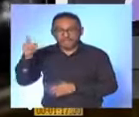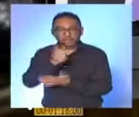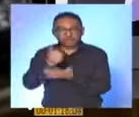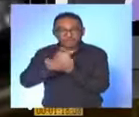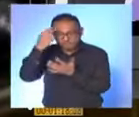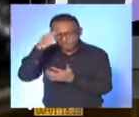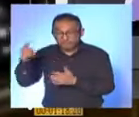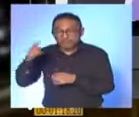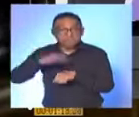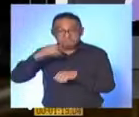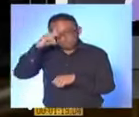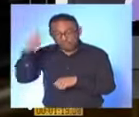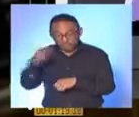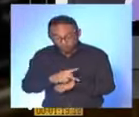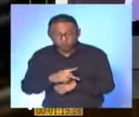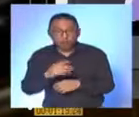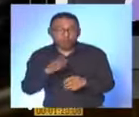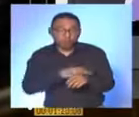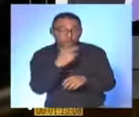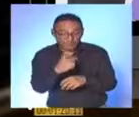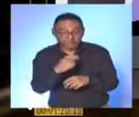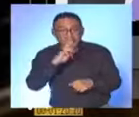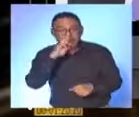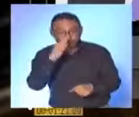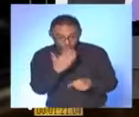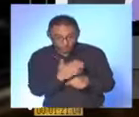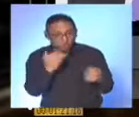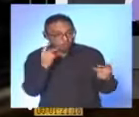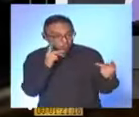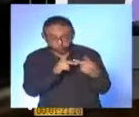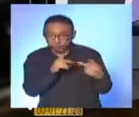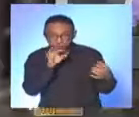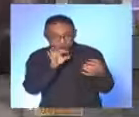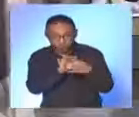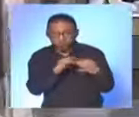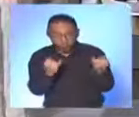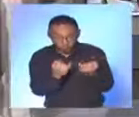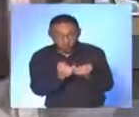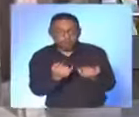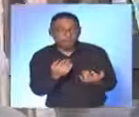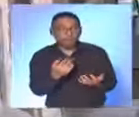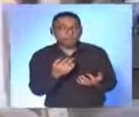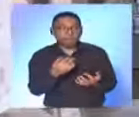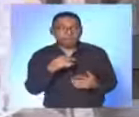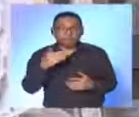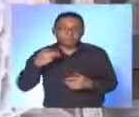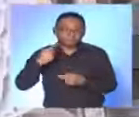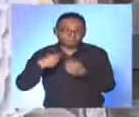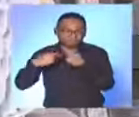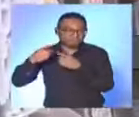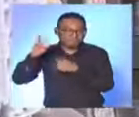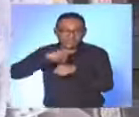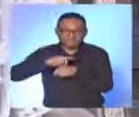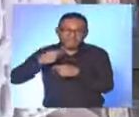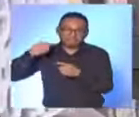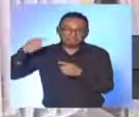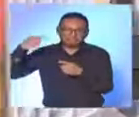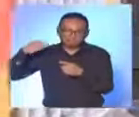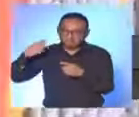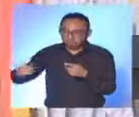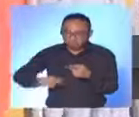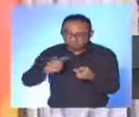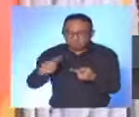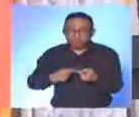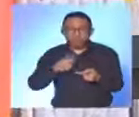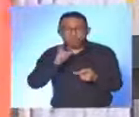través de la corresponsabilidad, porque mira, me lo han preguntado varias veces en los últimos días, ¿no? Quien me dice, hoy que